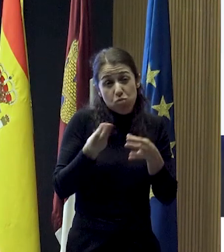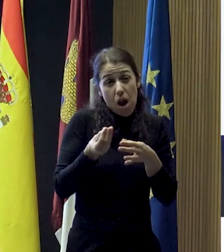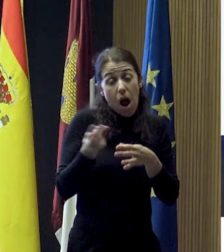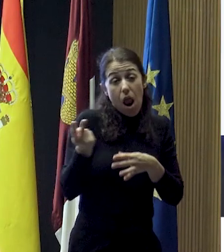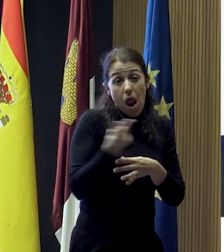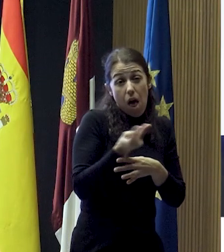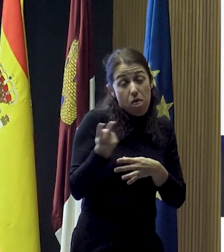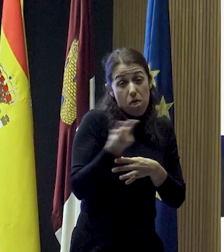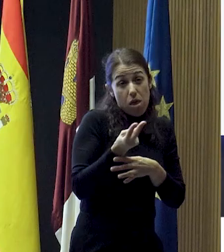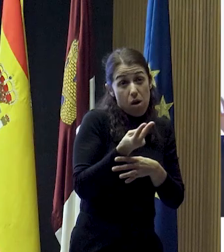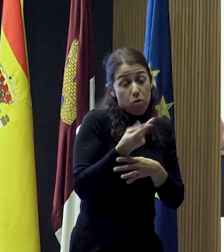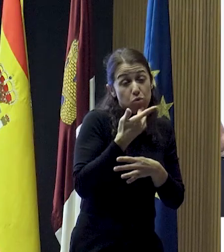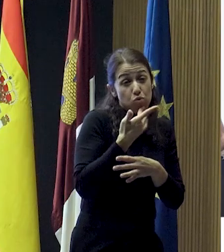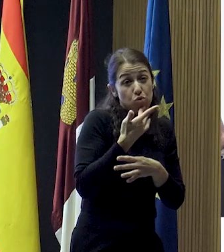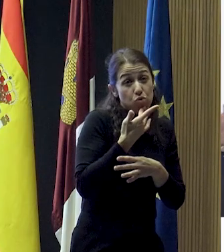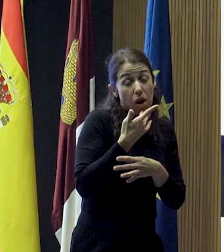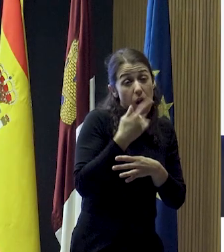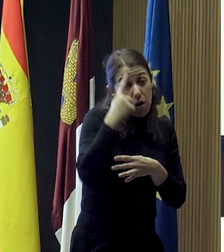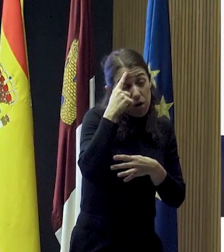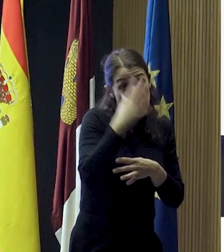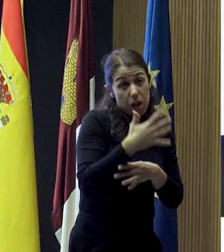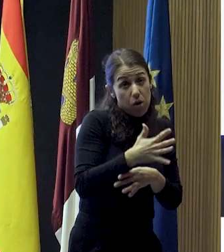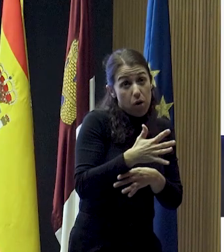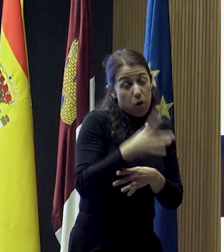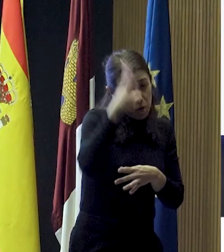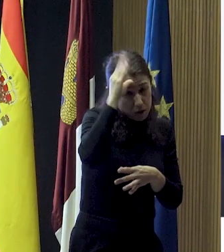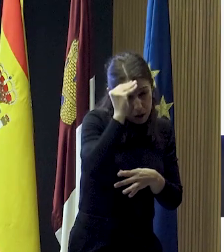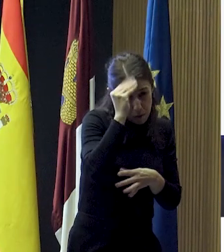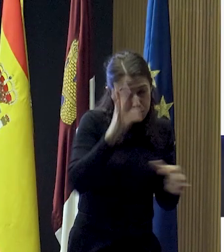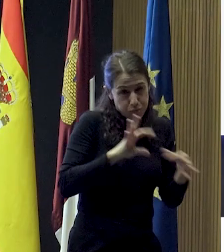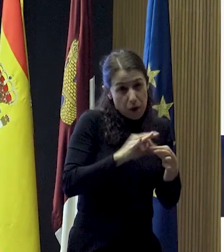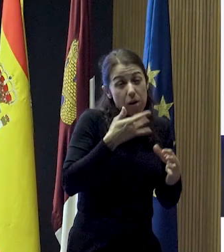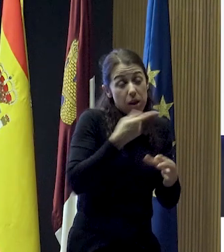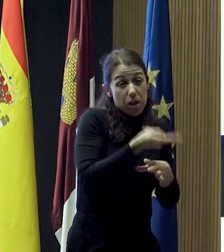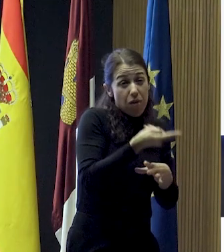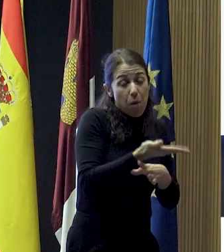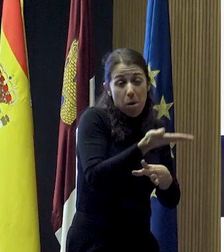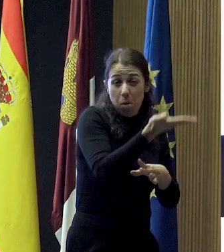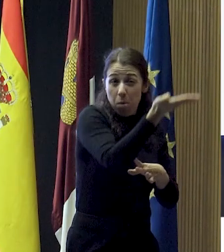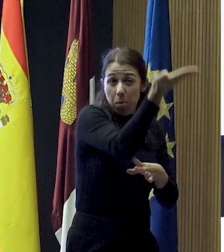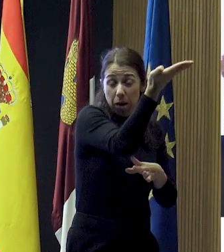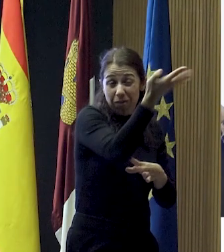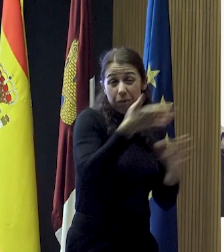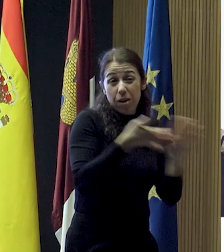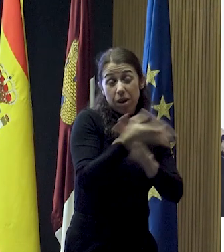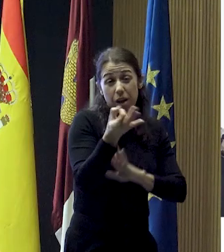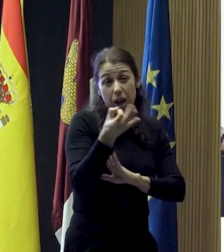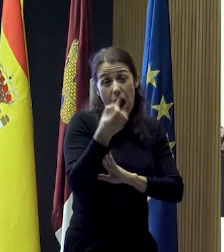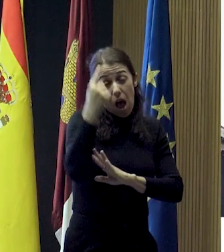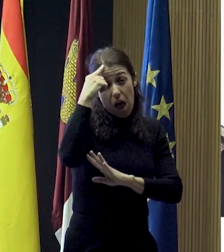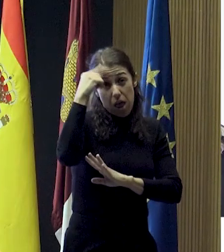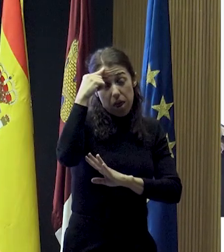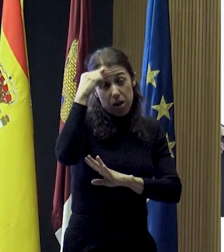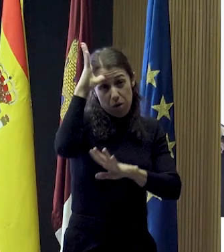tau hiperfosforilada con el deterioro cognitivo. Esto quiere decir que cuanto más tau hiperfosforilada tenemos, más deterioro cognitivo